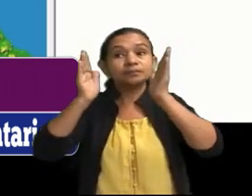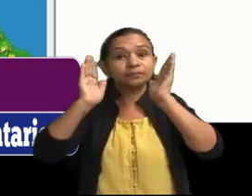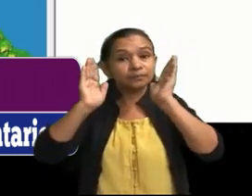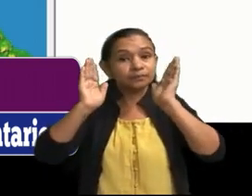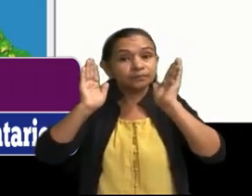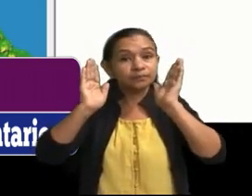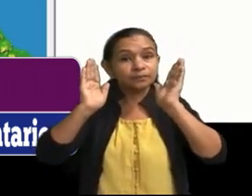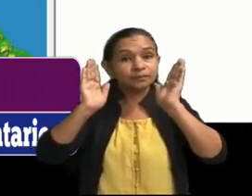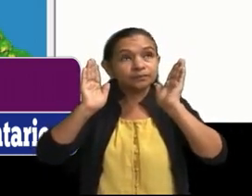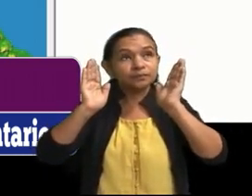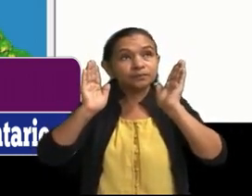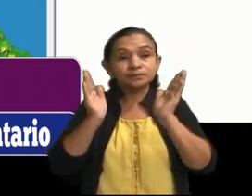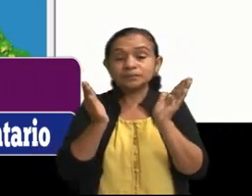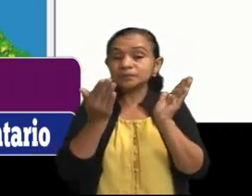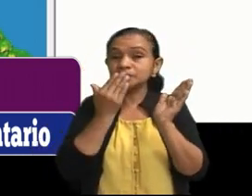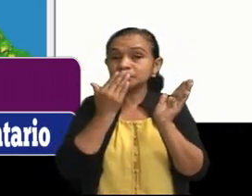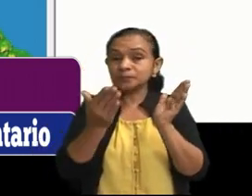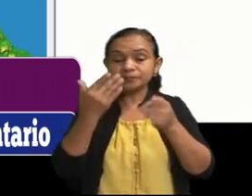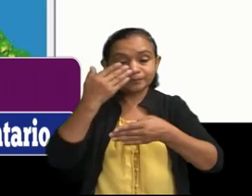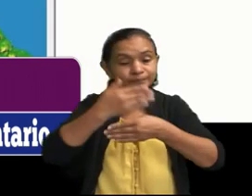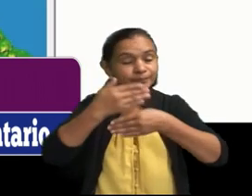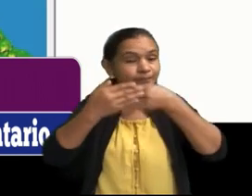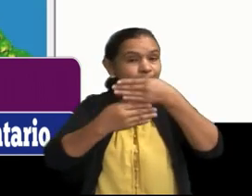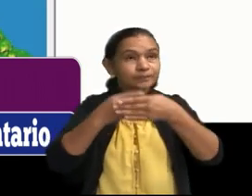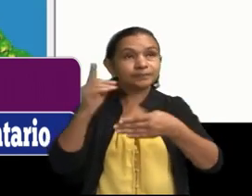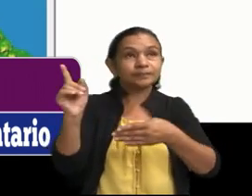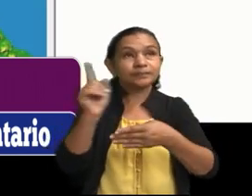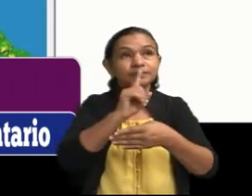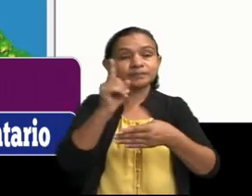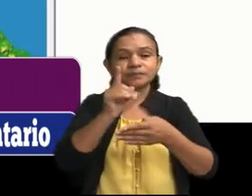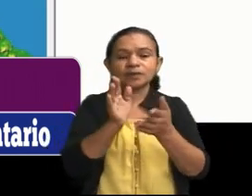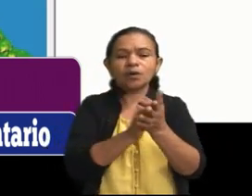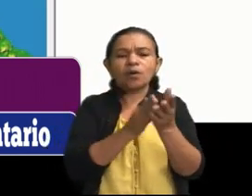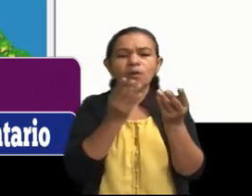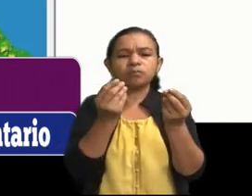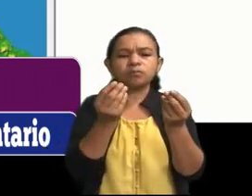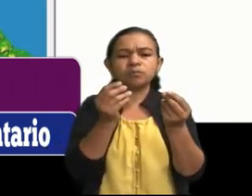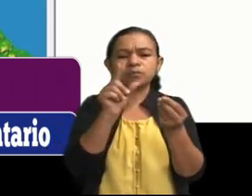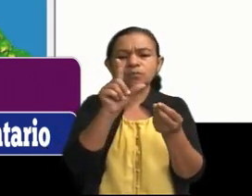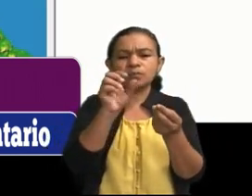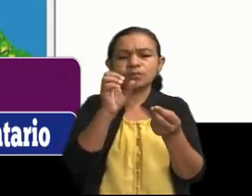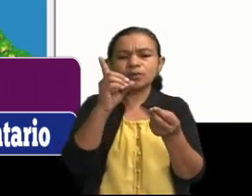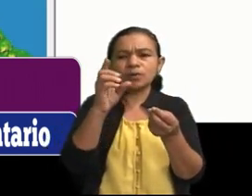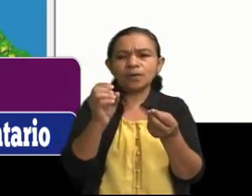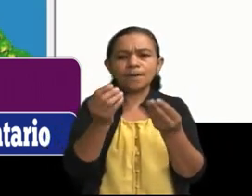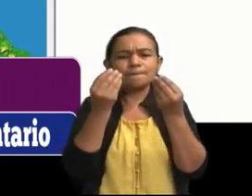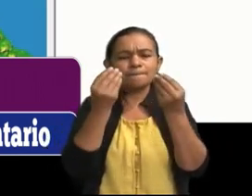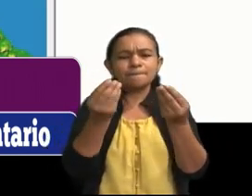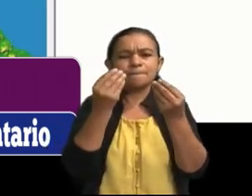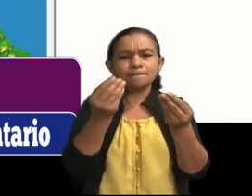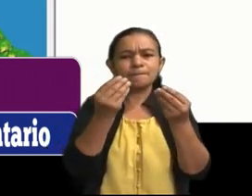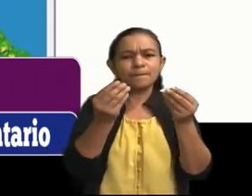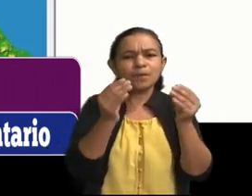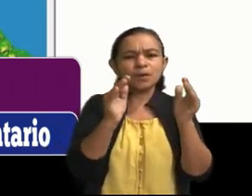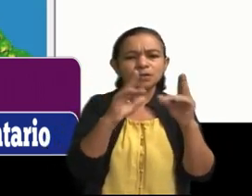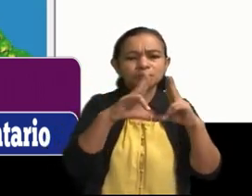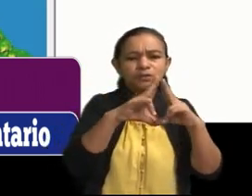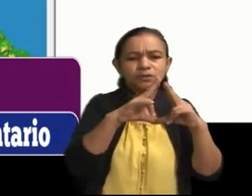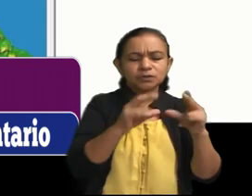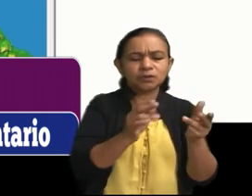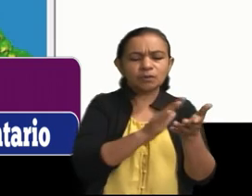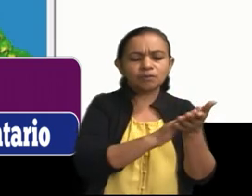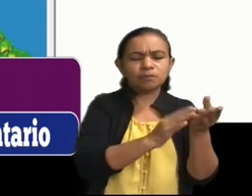digamos, de no muy buena estructura, no muy buena construcción, de adobe, por ejemplo. Hay millones de casas de adobe en Nicaragua, El